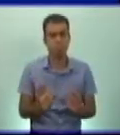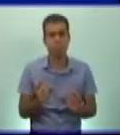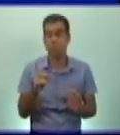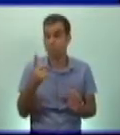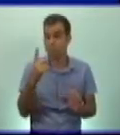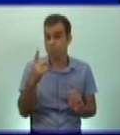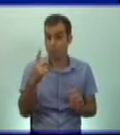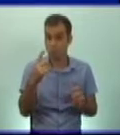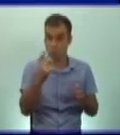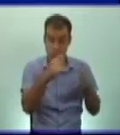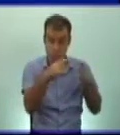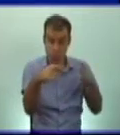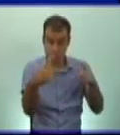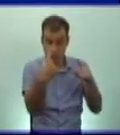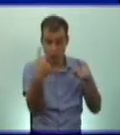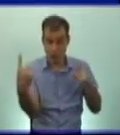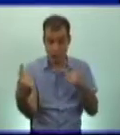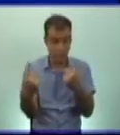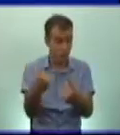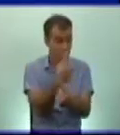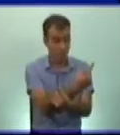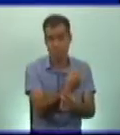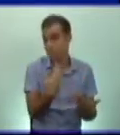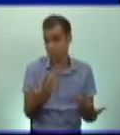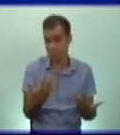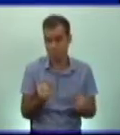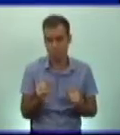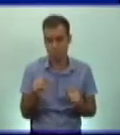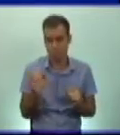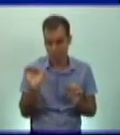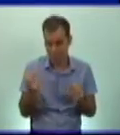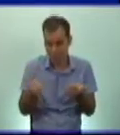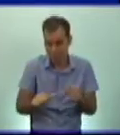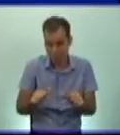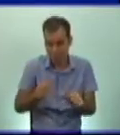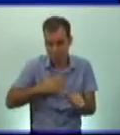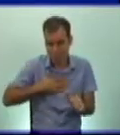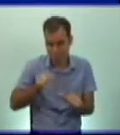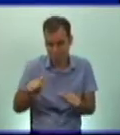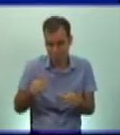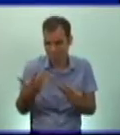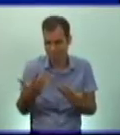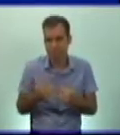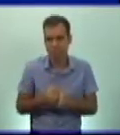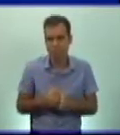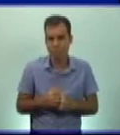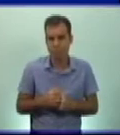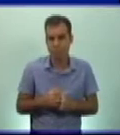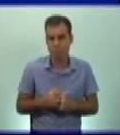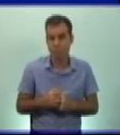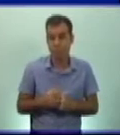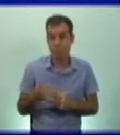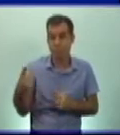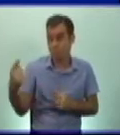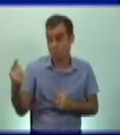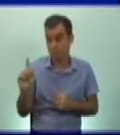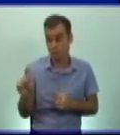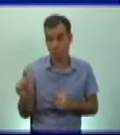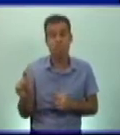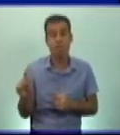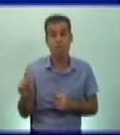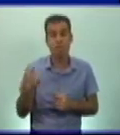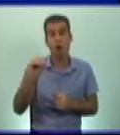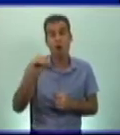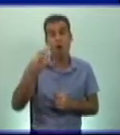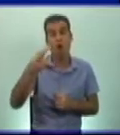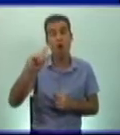las fórmulas químicas de cada una de las sustancias que participan en esta reacción. El octazufre, sustancia molecular, el prefijo octa que